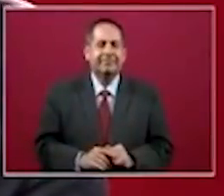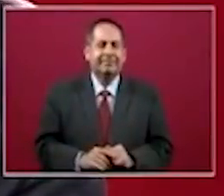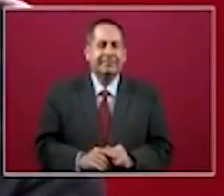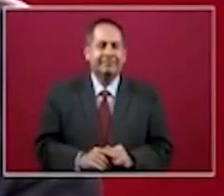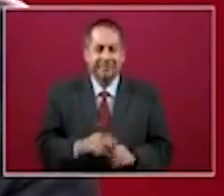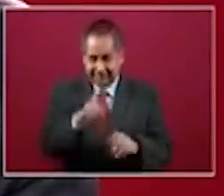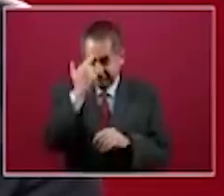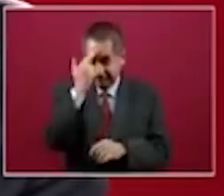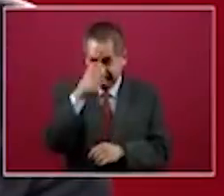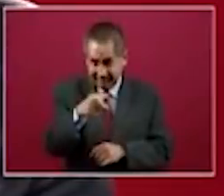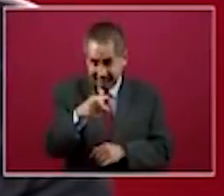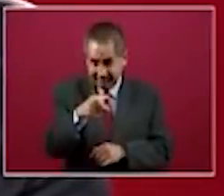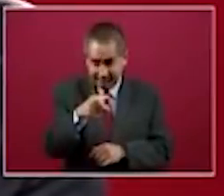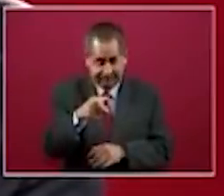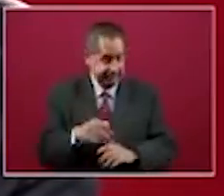¿se acuerdan de